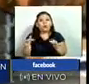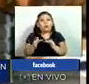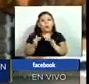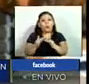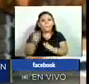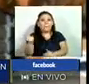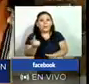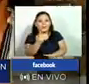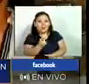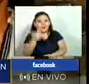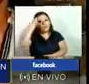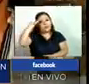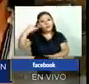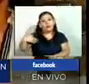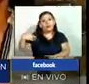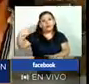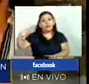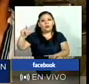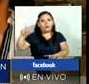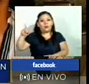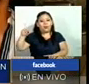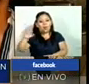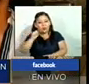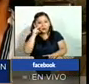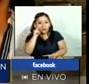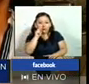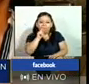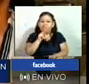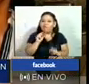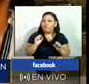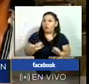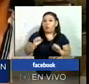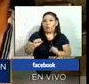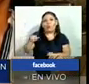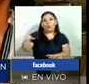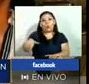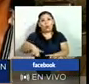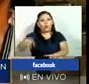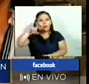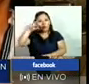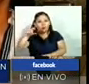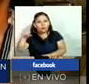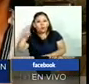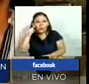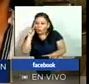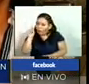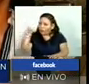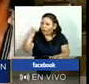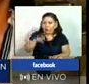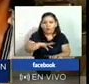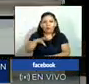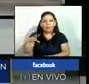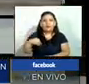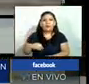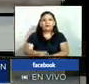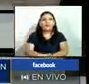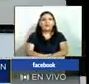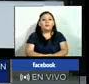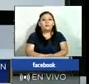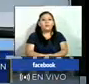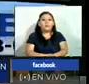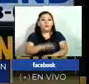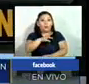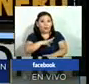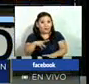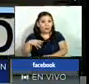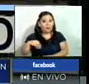salvadoreños como Gladys cuya hermana Ana observa con impotencia desde Houston cómo se deteriora la vida de los parientes que dejó atrás Sus